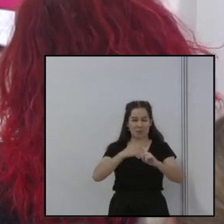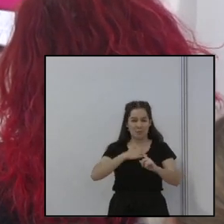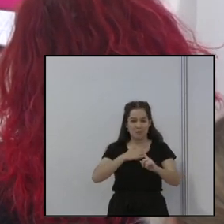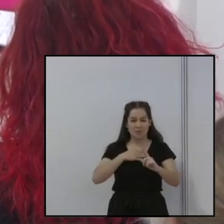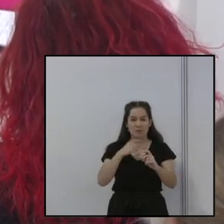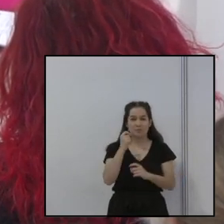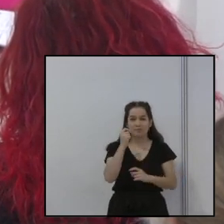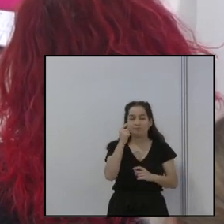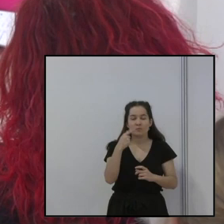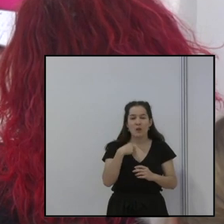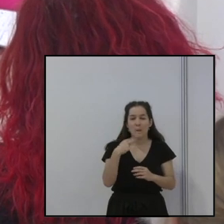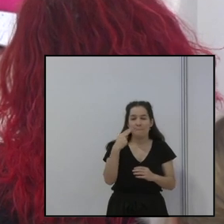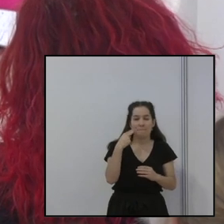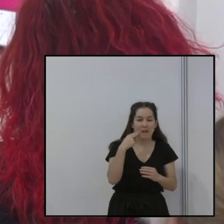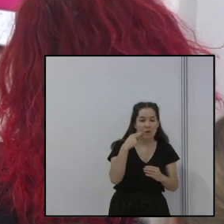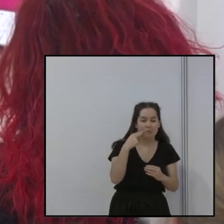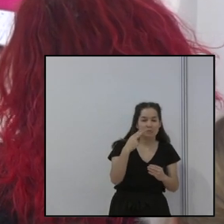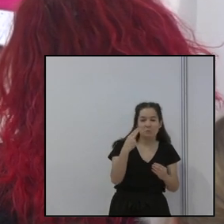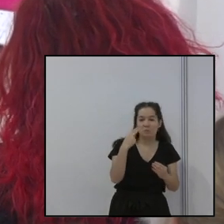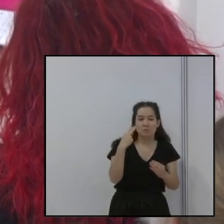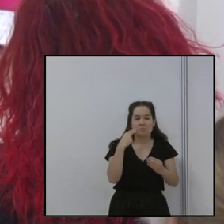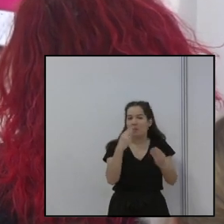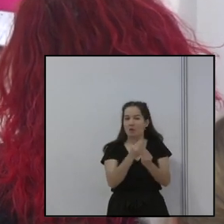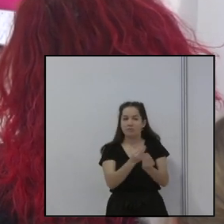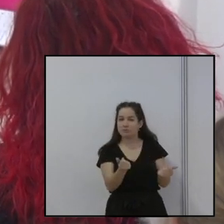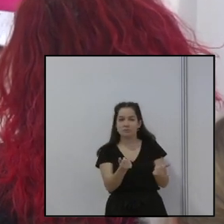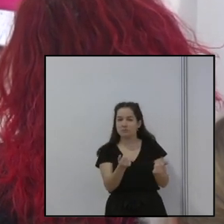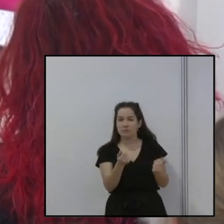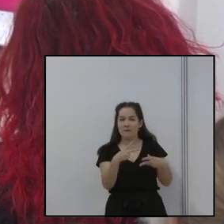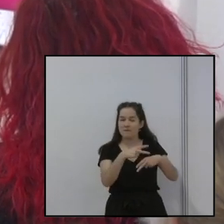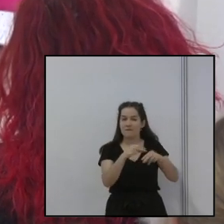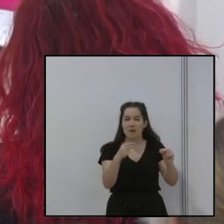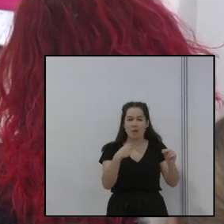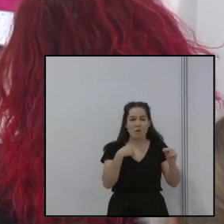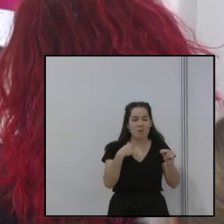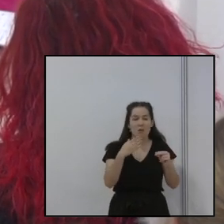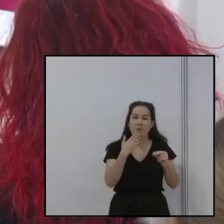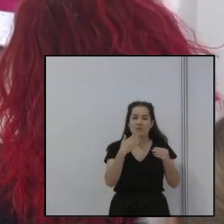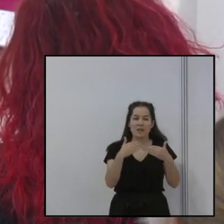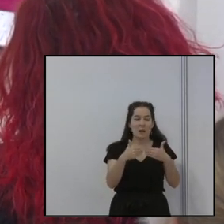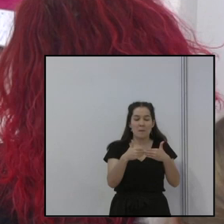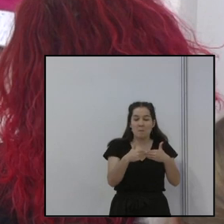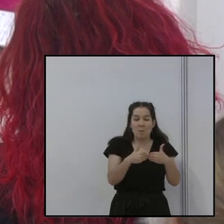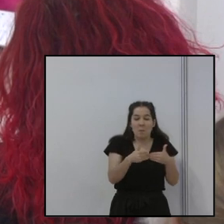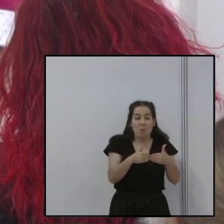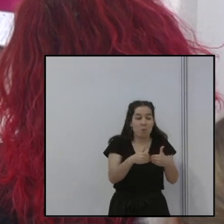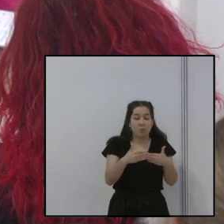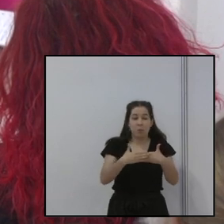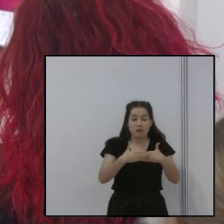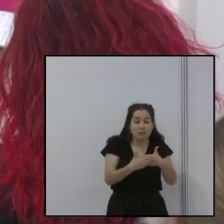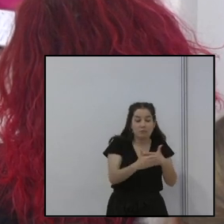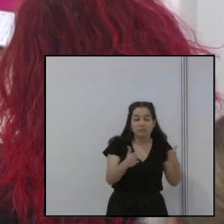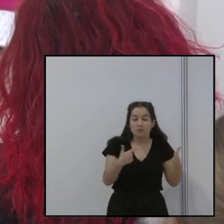hacer es perderle el miedo al miedo, que es la manera esencial, la puerta para poder convivir con tu propia negrura, que uno tiene que aprender a